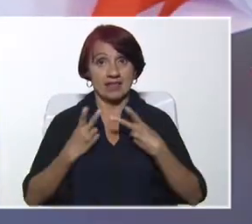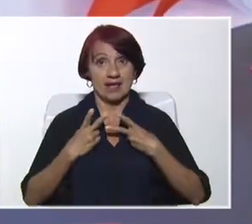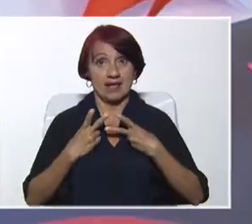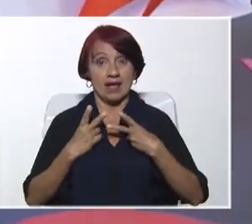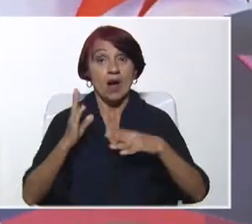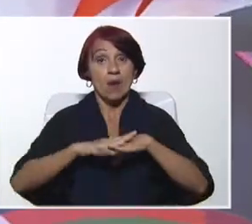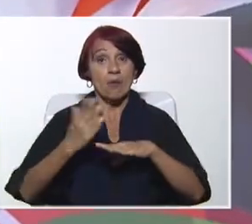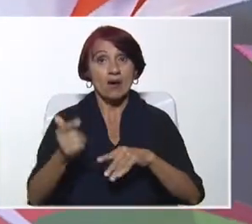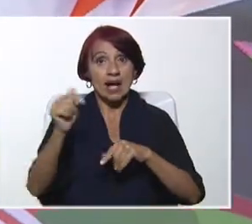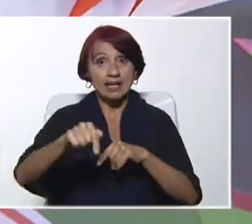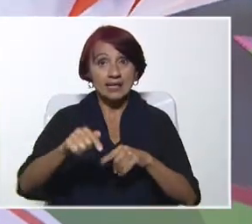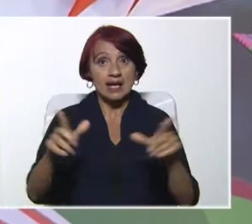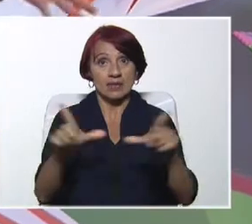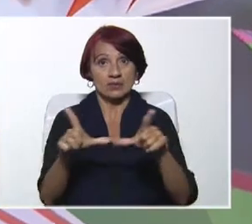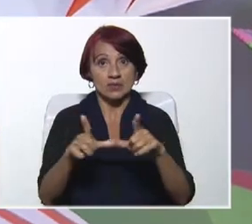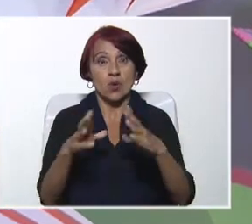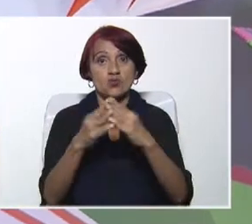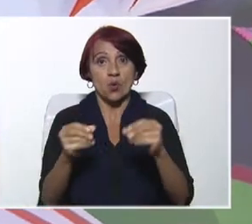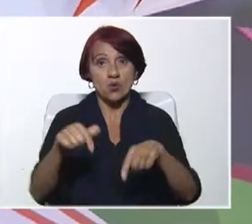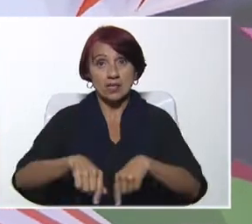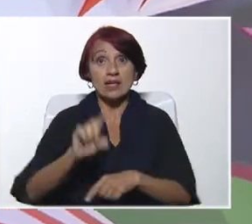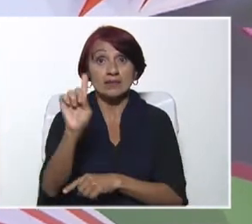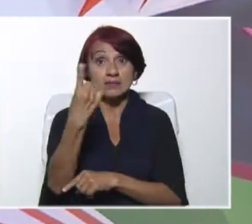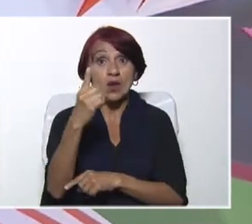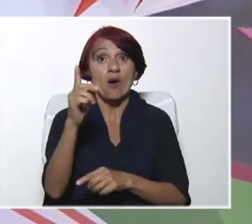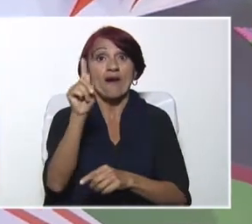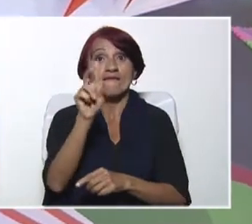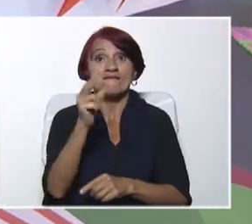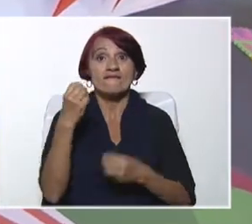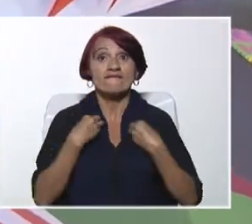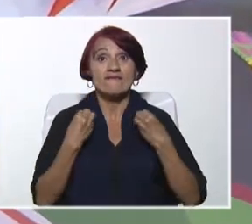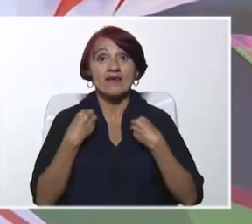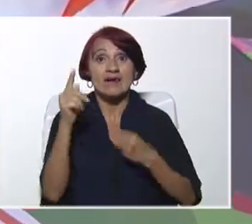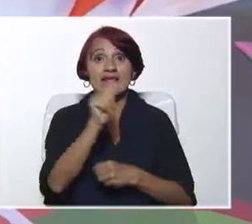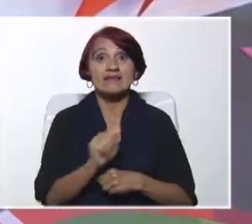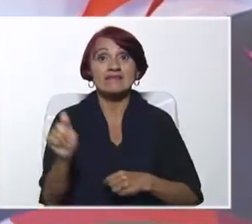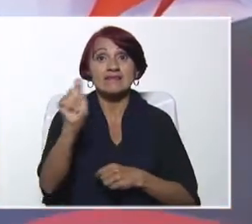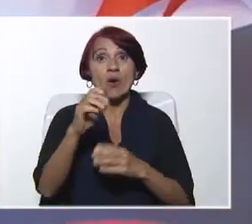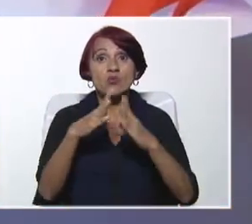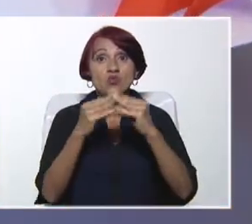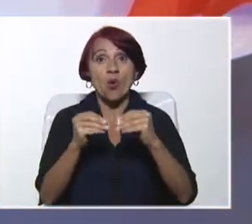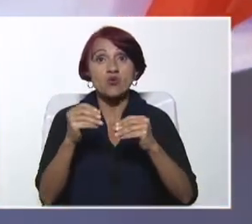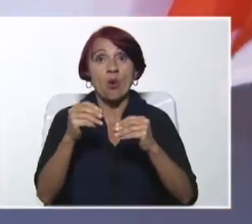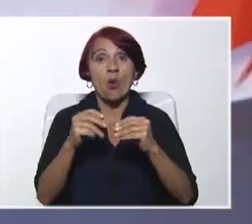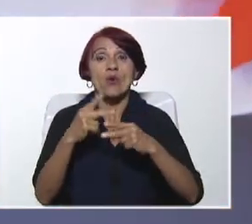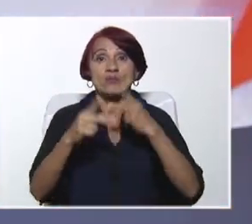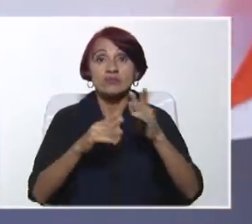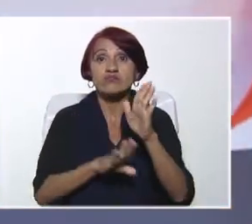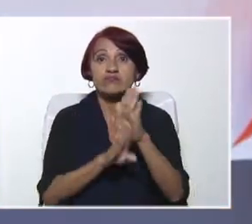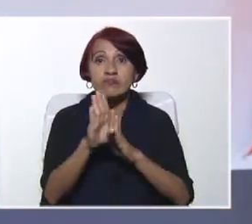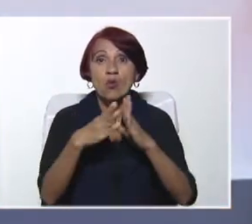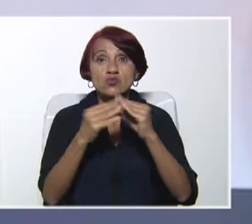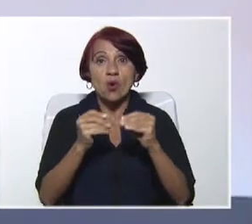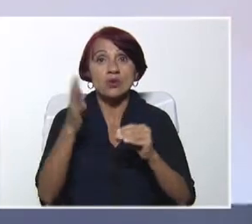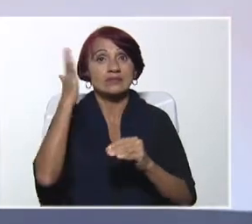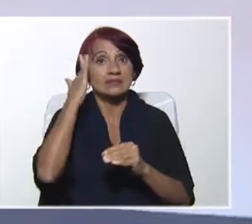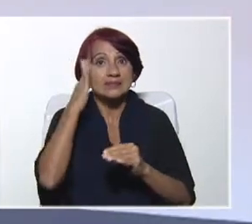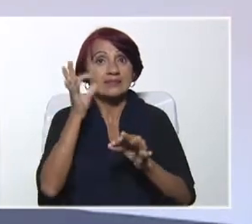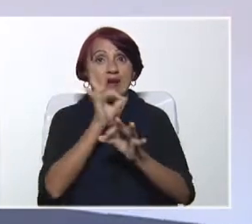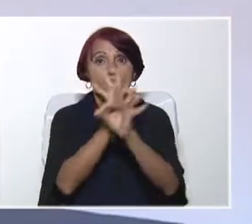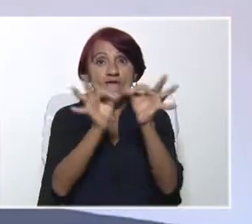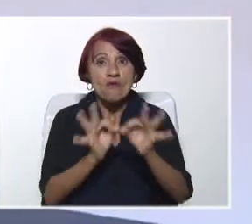vida, porque acá en el estudio 1 de Vive TV, todo el equipo técnico y de producción ha tomado todas las